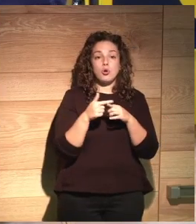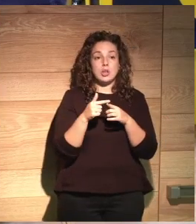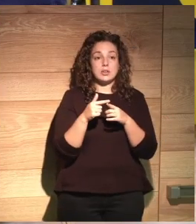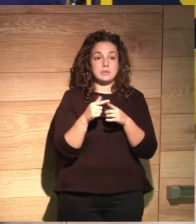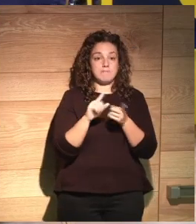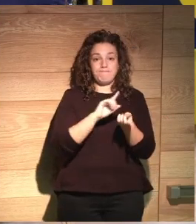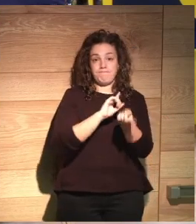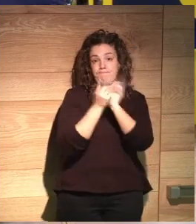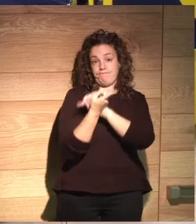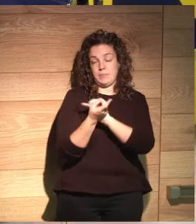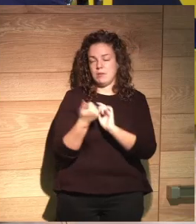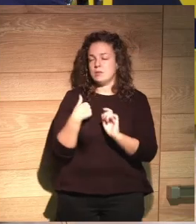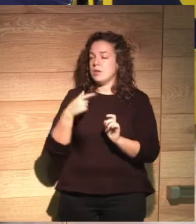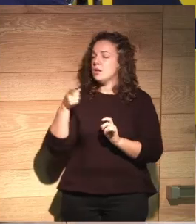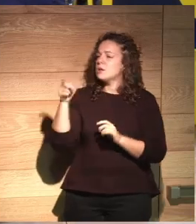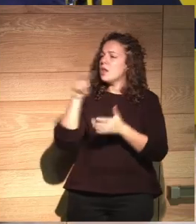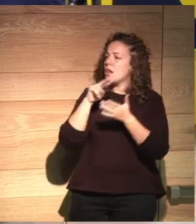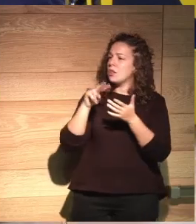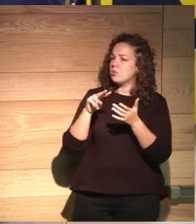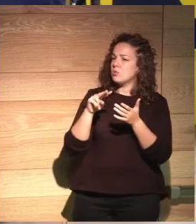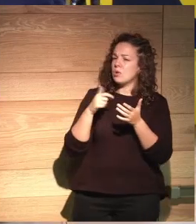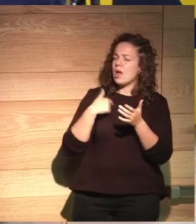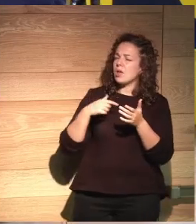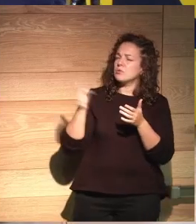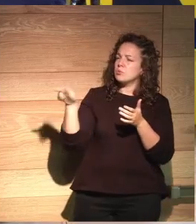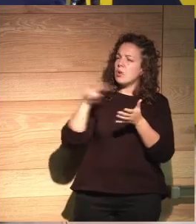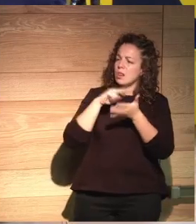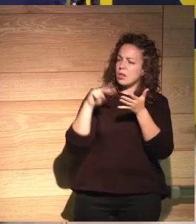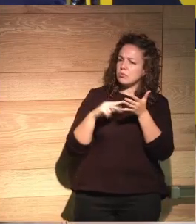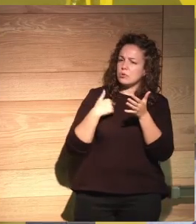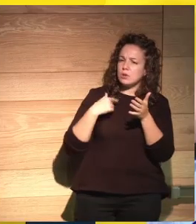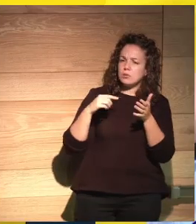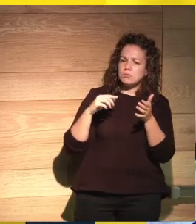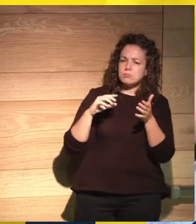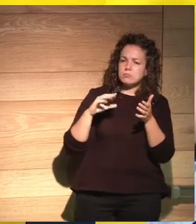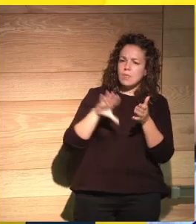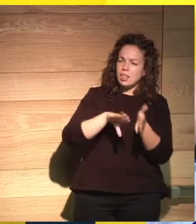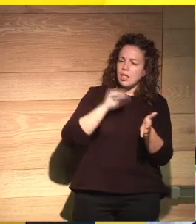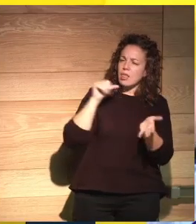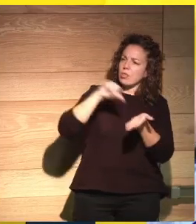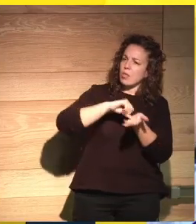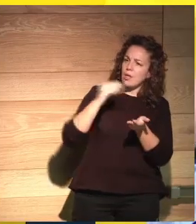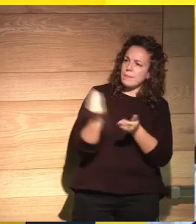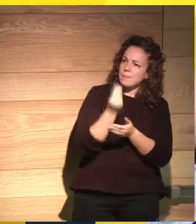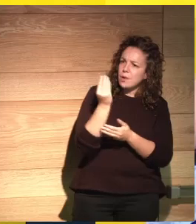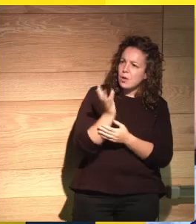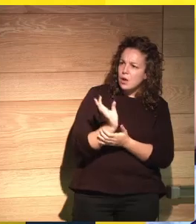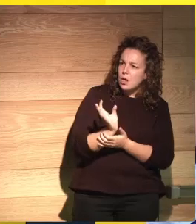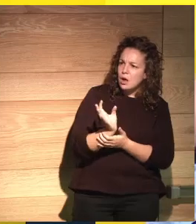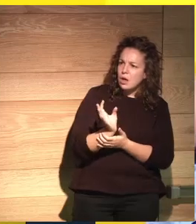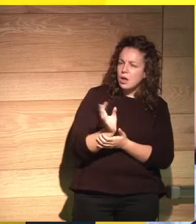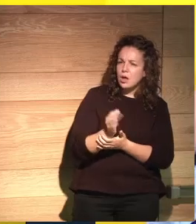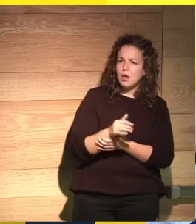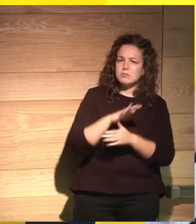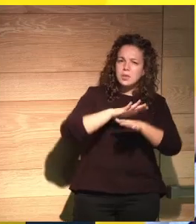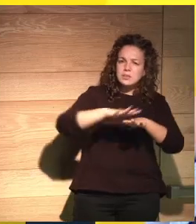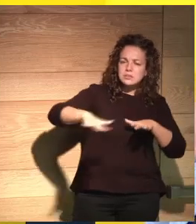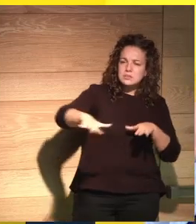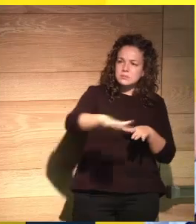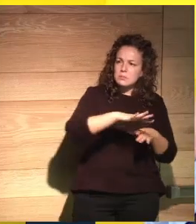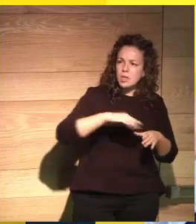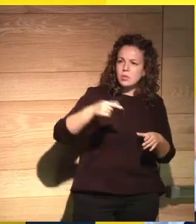libre de esa lectura de luces que estamos mejor que la ciudad mejora el espacio